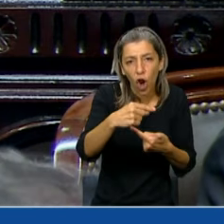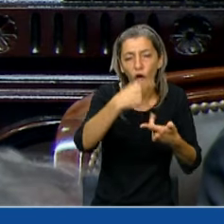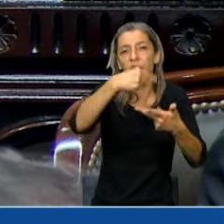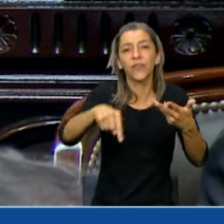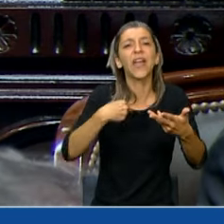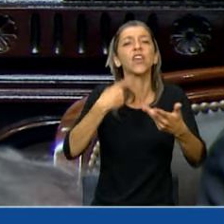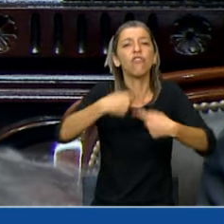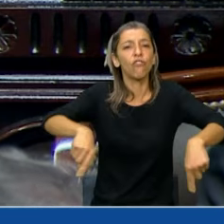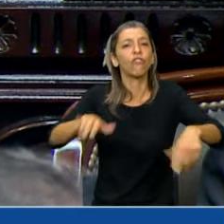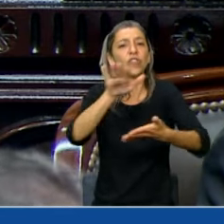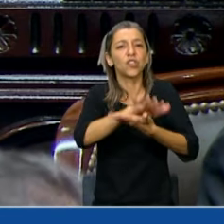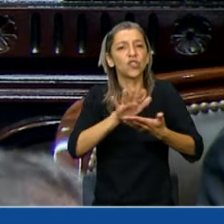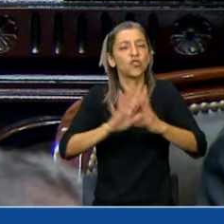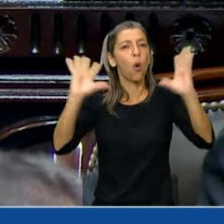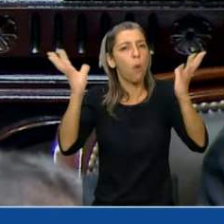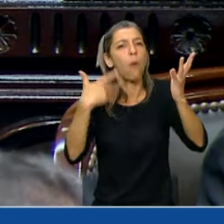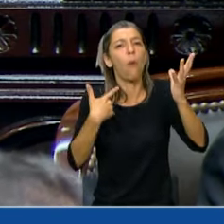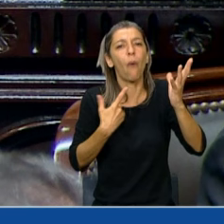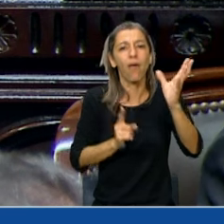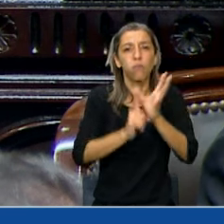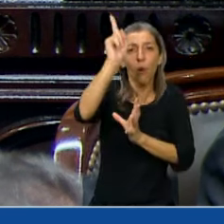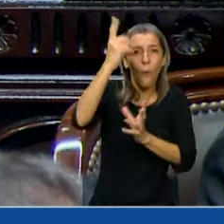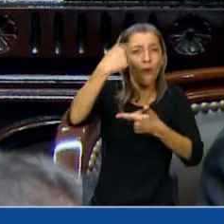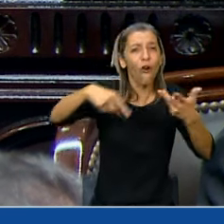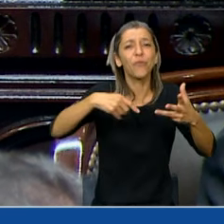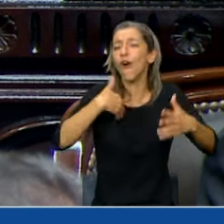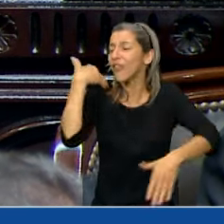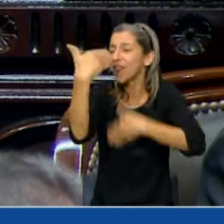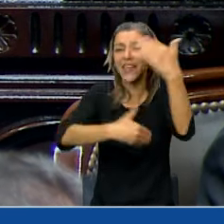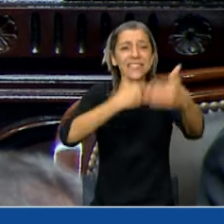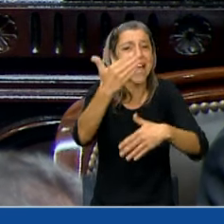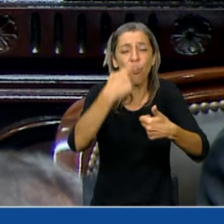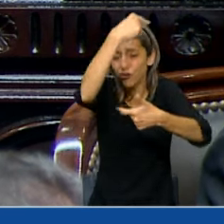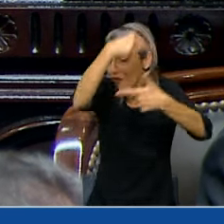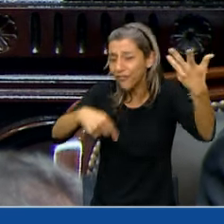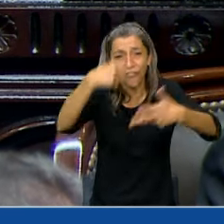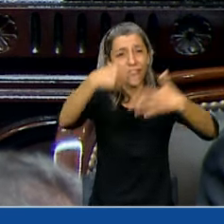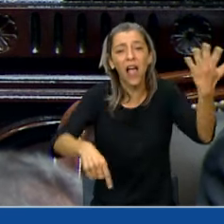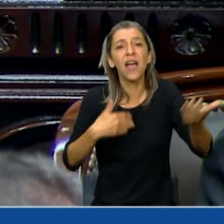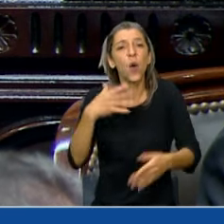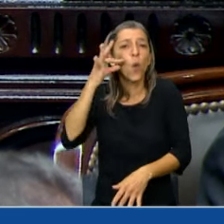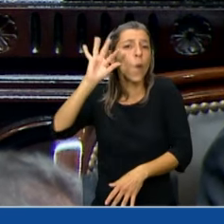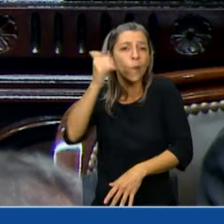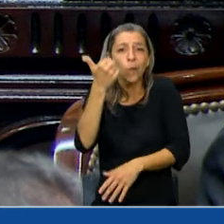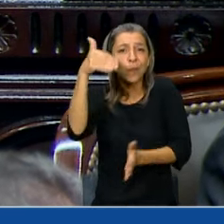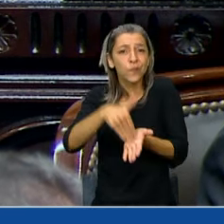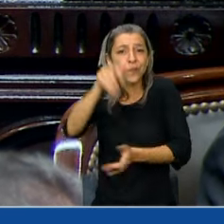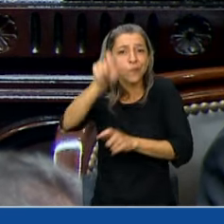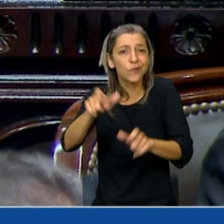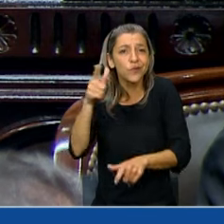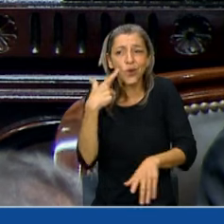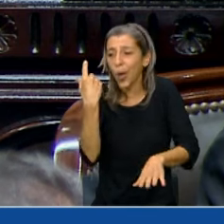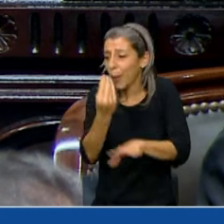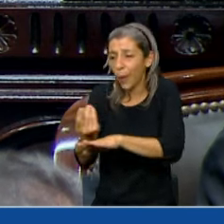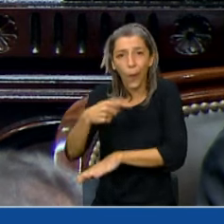aeroespacial y nuclear todo esto es clave para el desarrollo no podemos vivir 46 millones de argentinos exportando